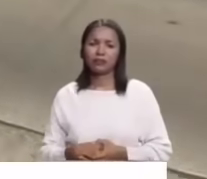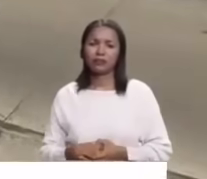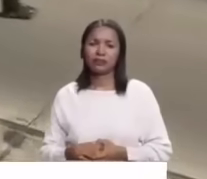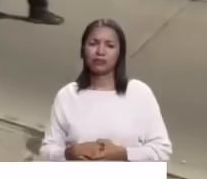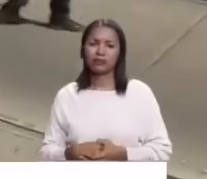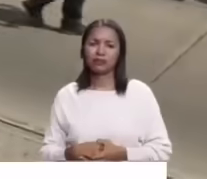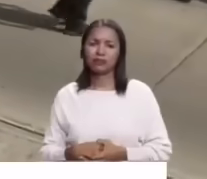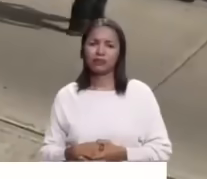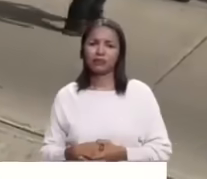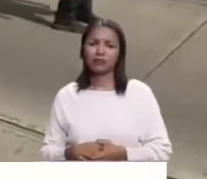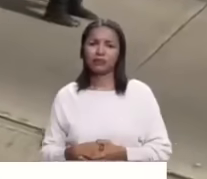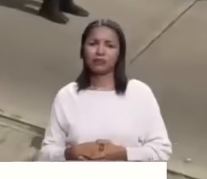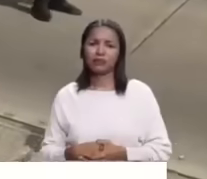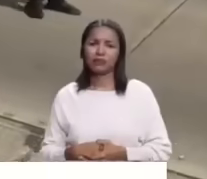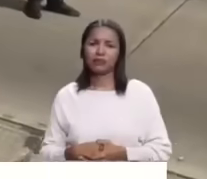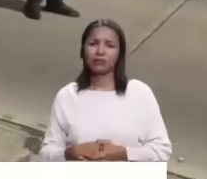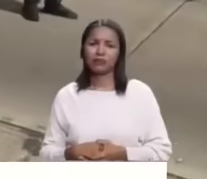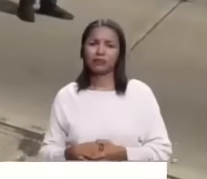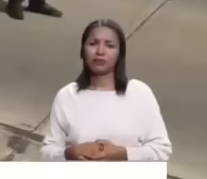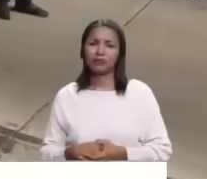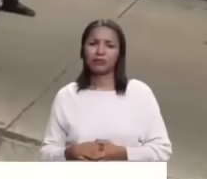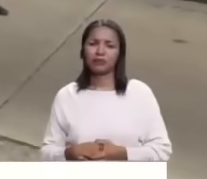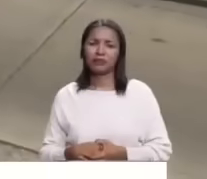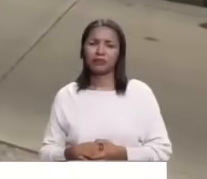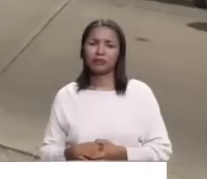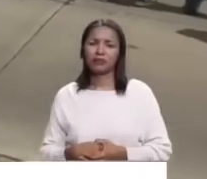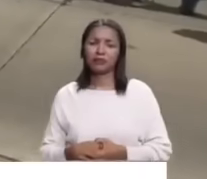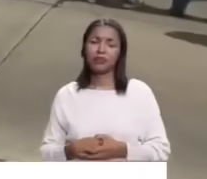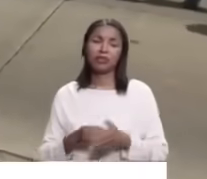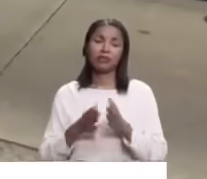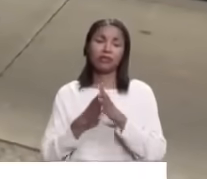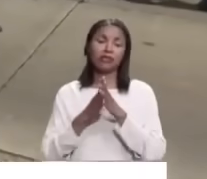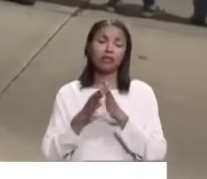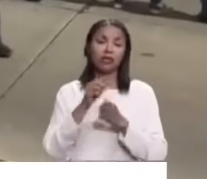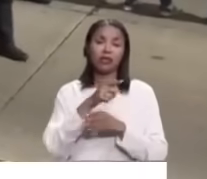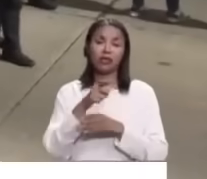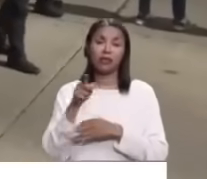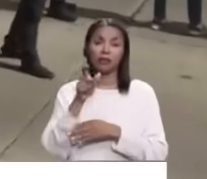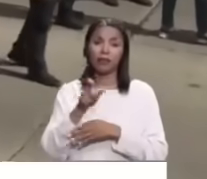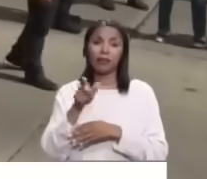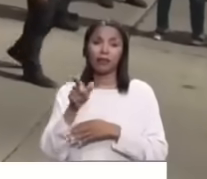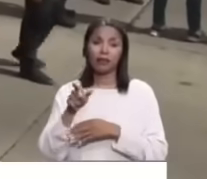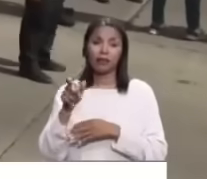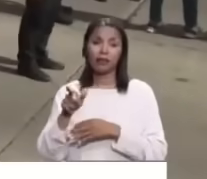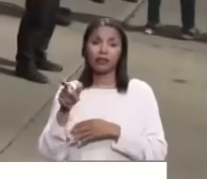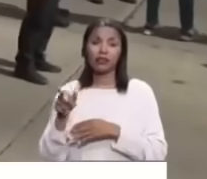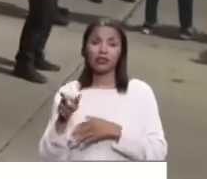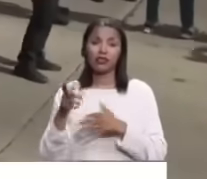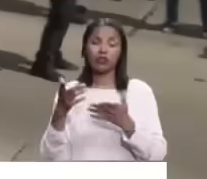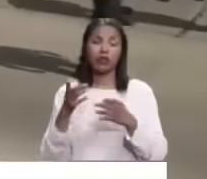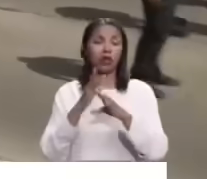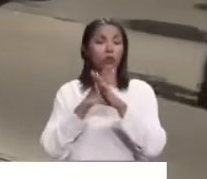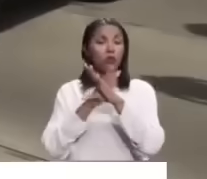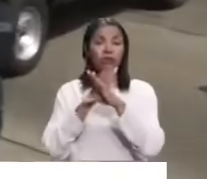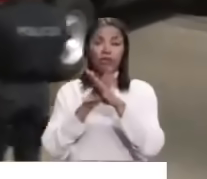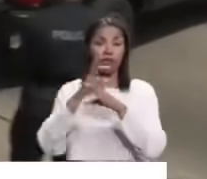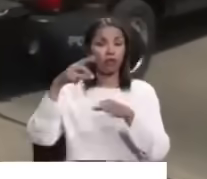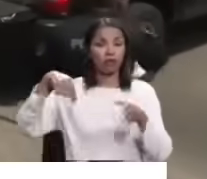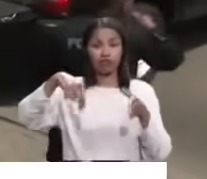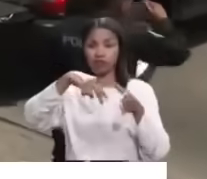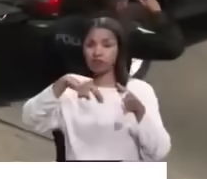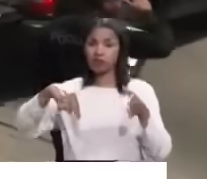que llamamos también a las personas que tienen que llegar hacia cualquiera de los puntos a lo largo de